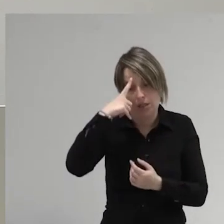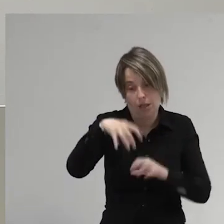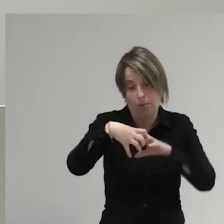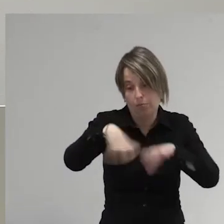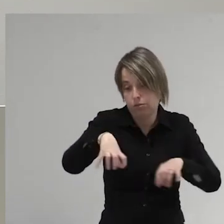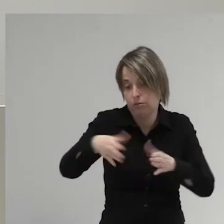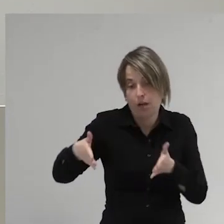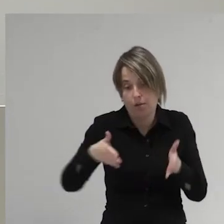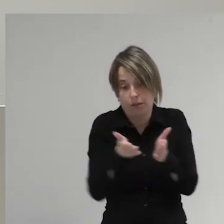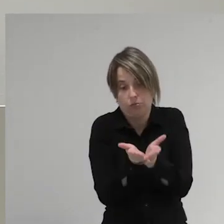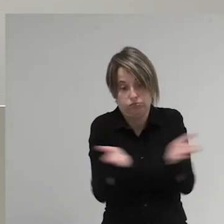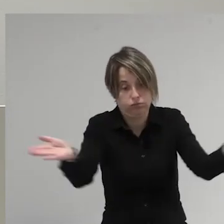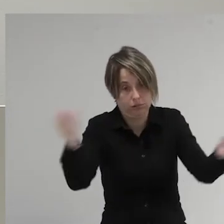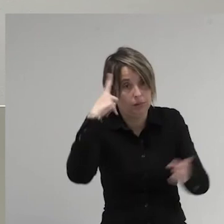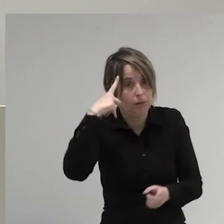itinerarios